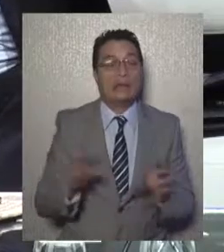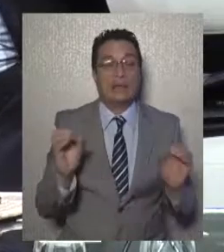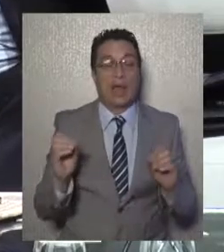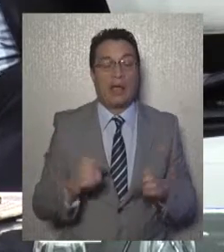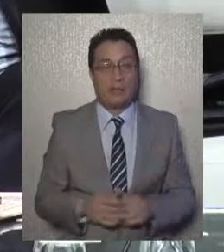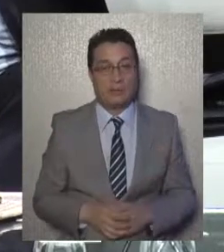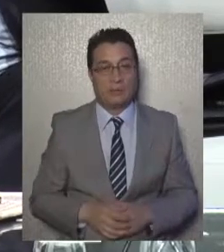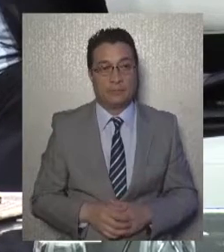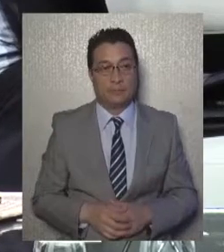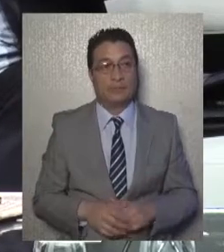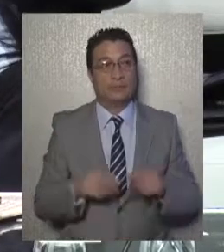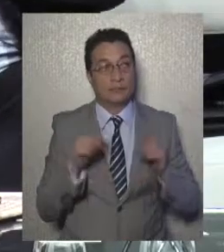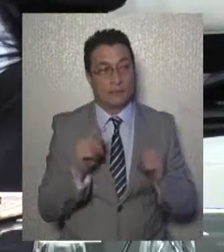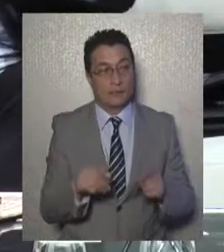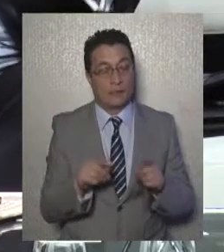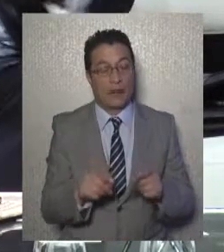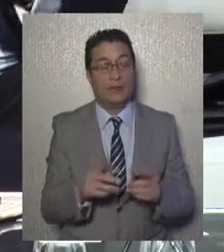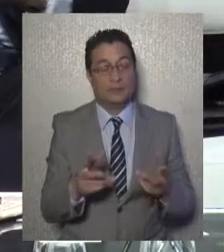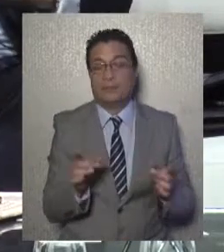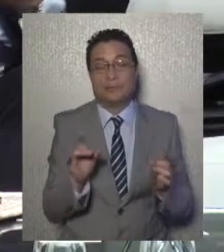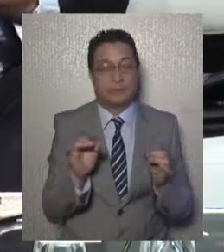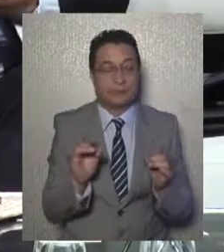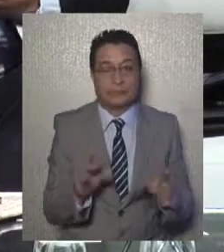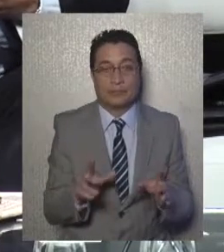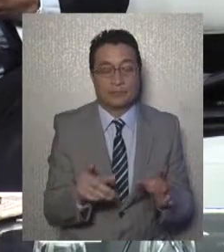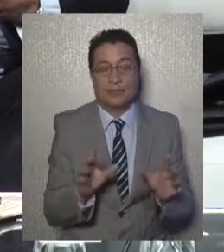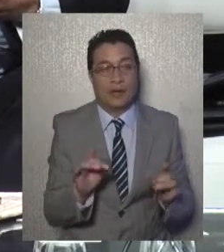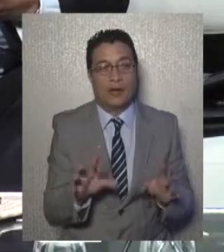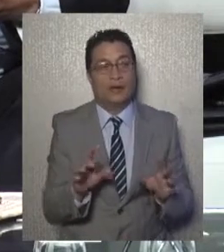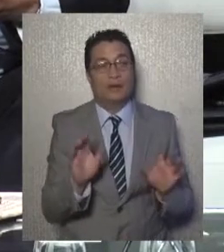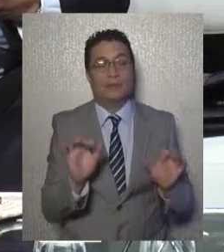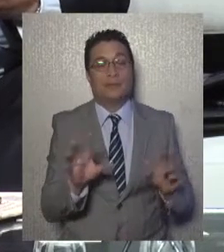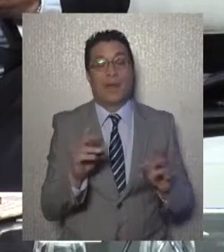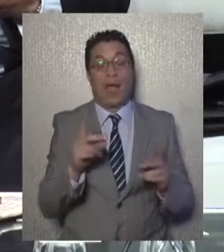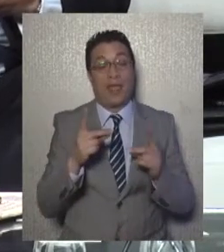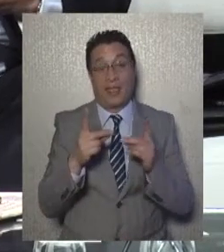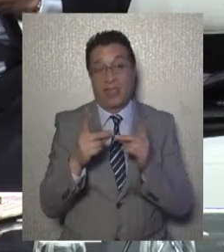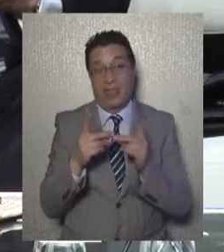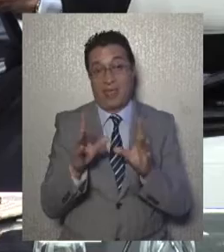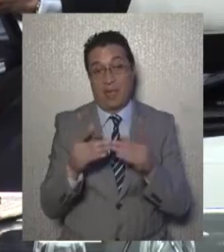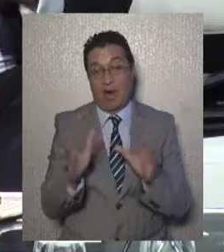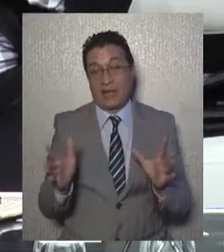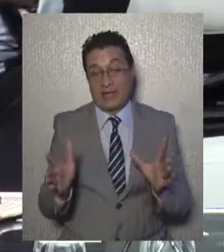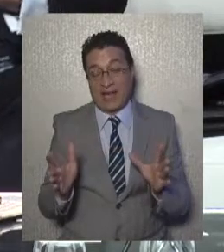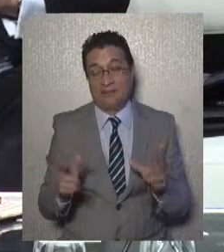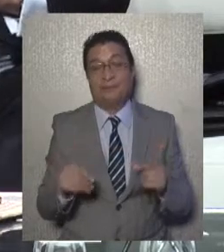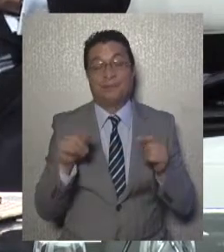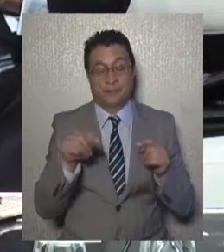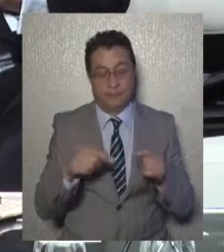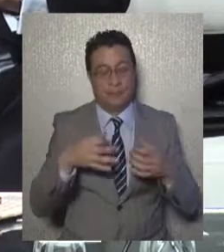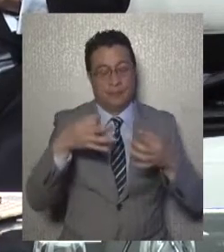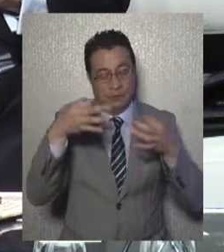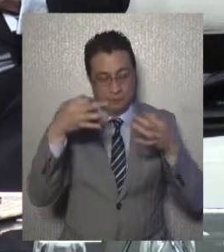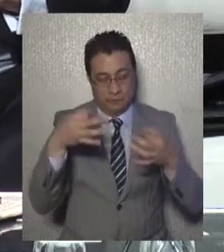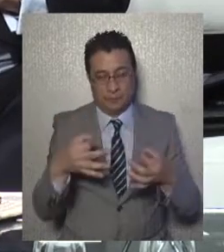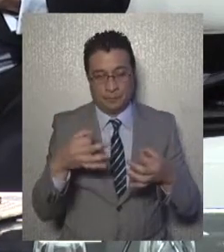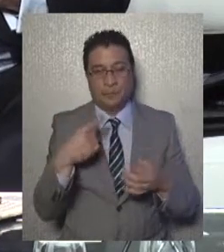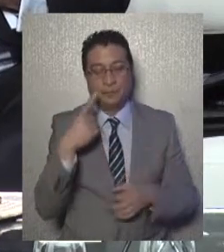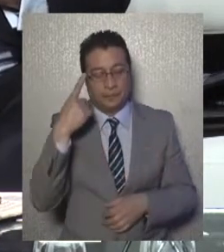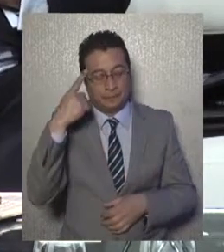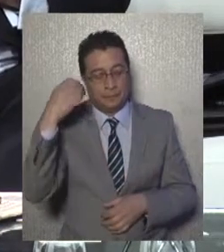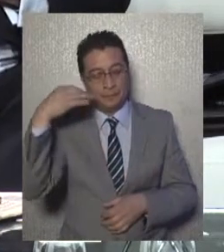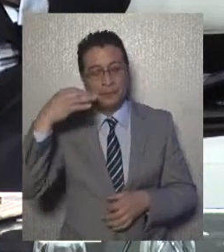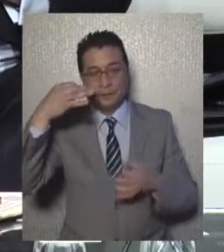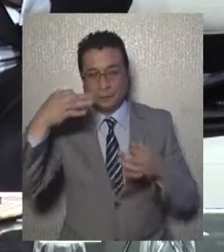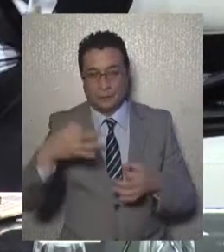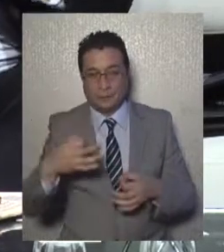pero eso es parte de nuestra democracia. Pero sí estoy convencido que en la medida en